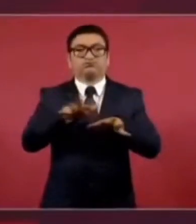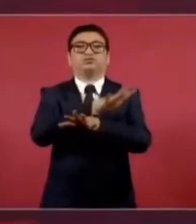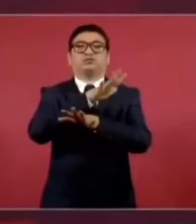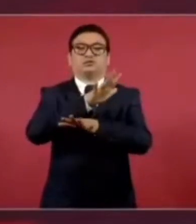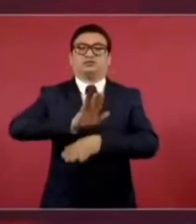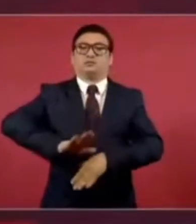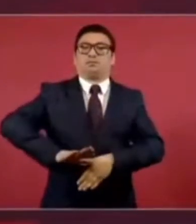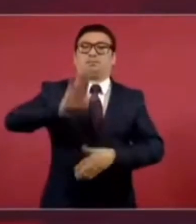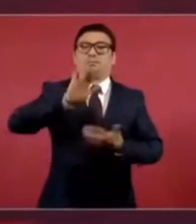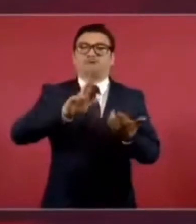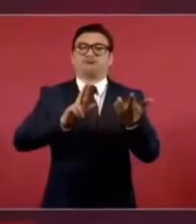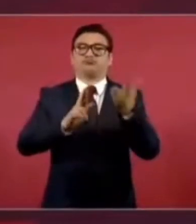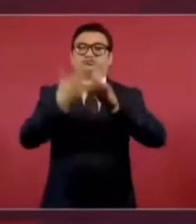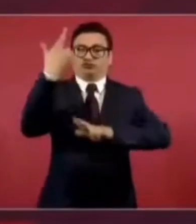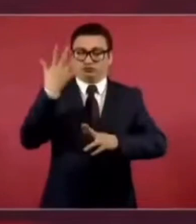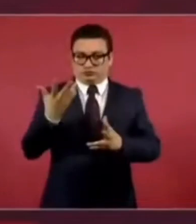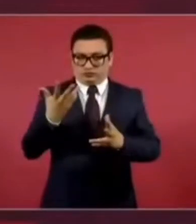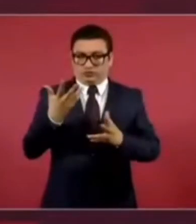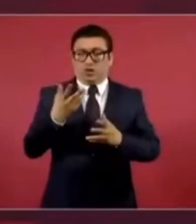El que podamos debatir,